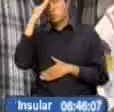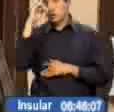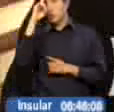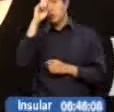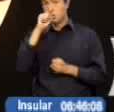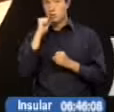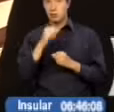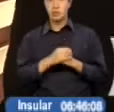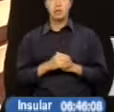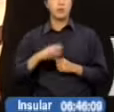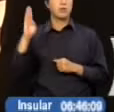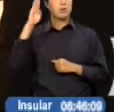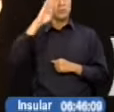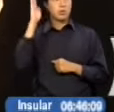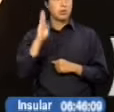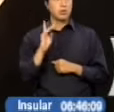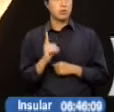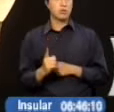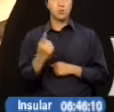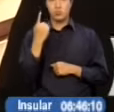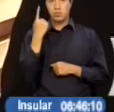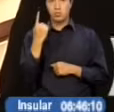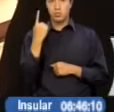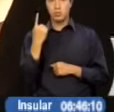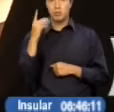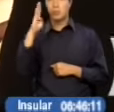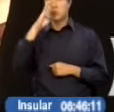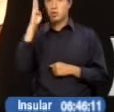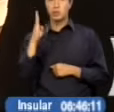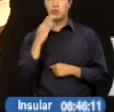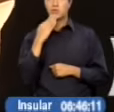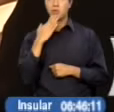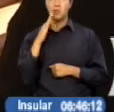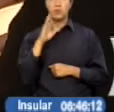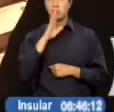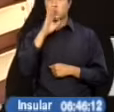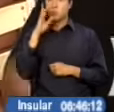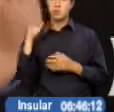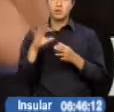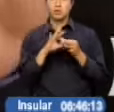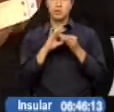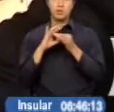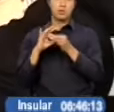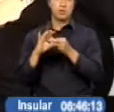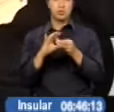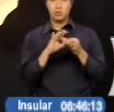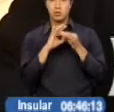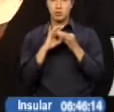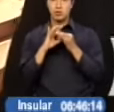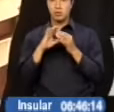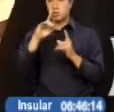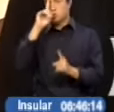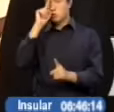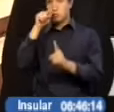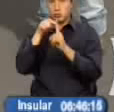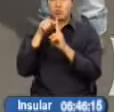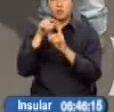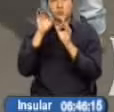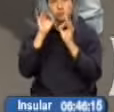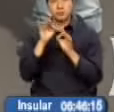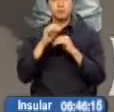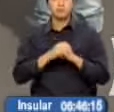decir es uno y tal vez él tiene que tiempo entero estar unidos en dirección objetivo